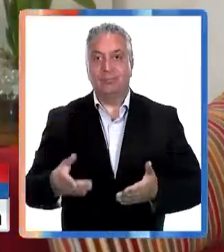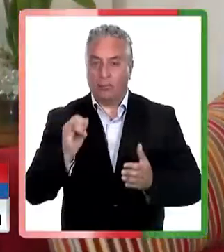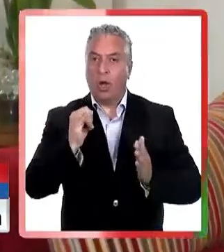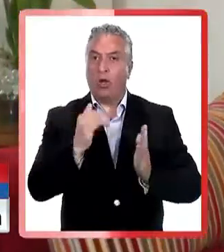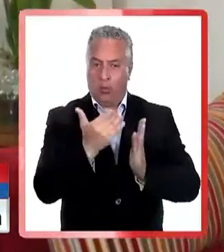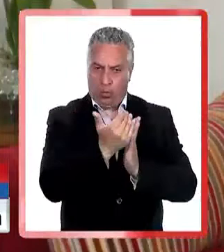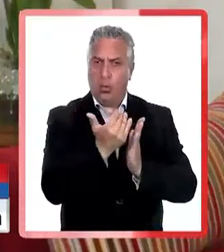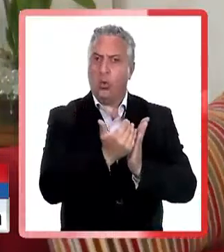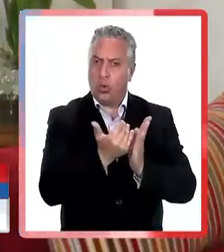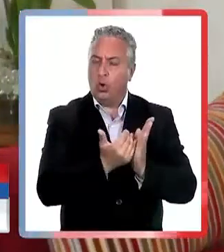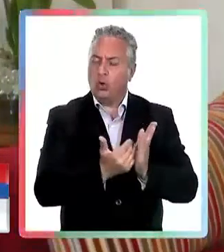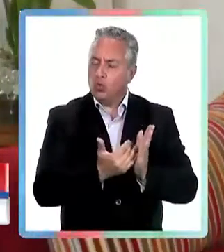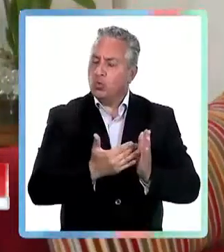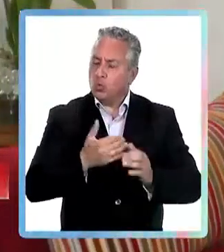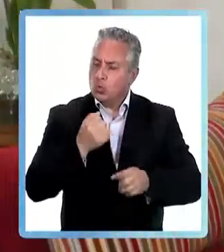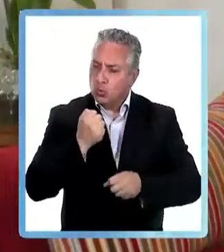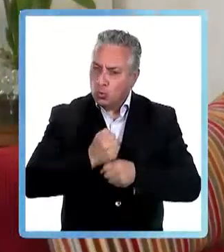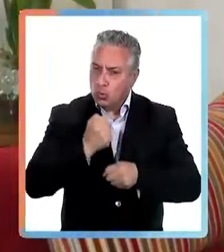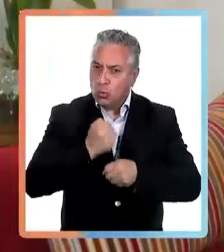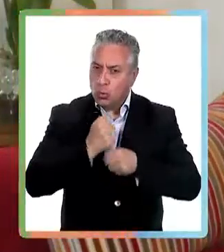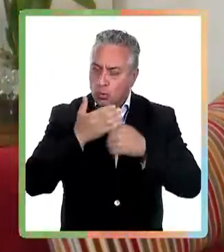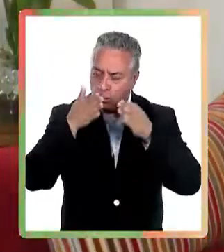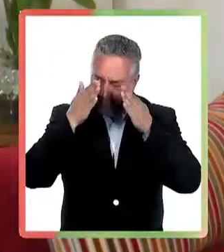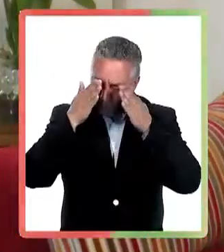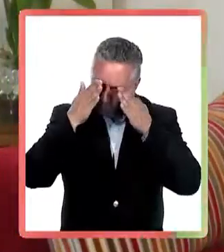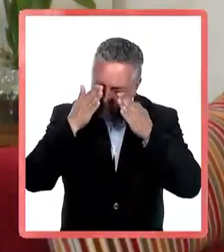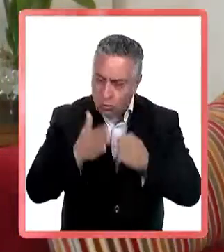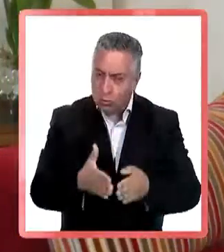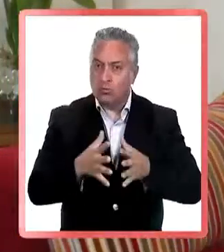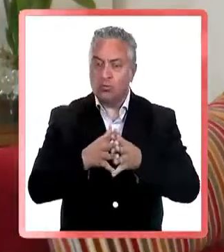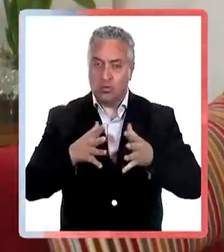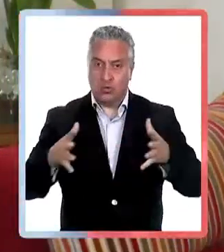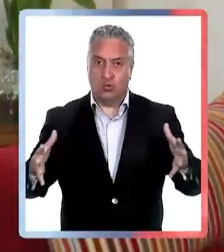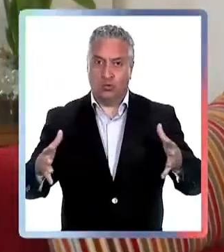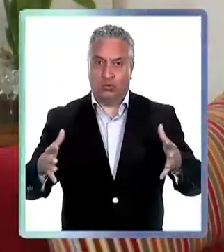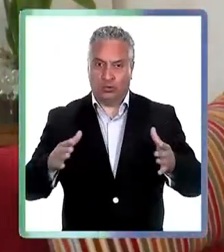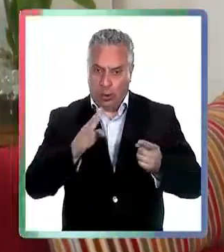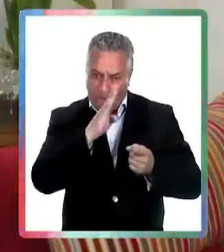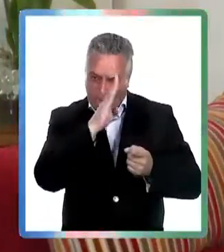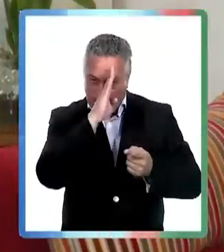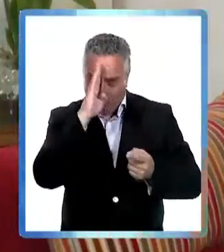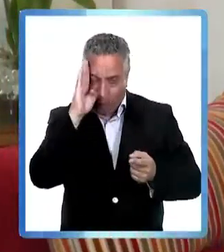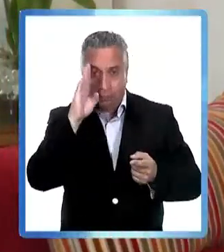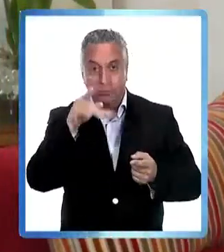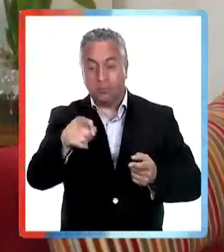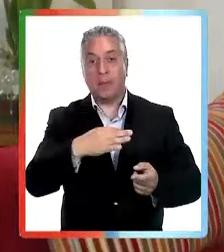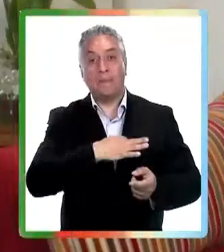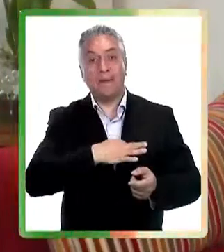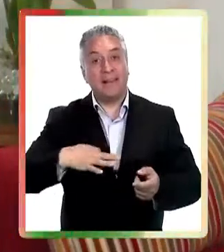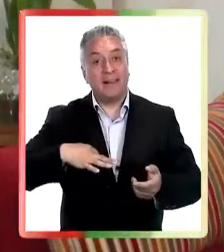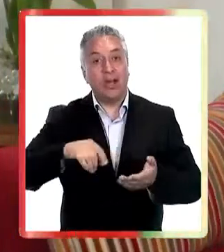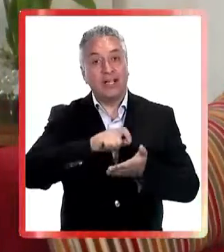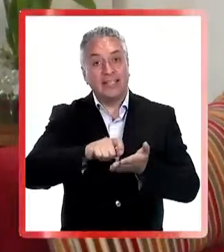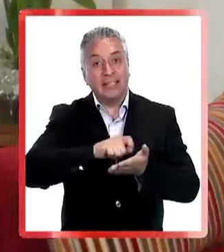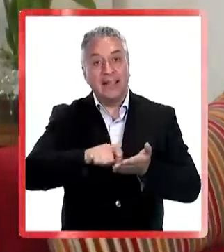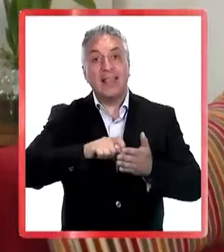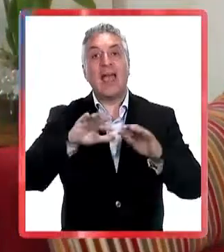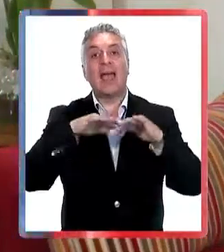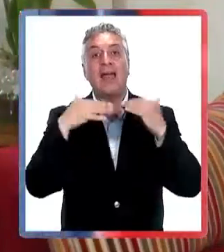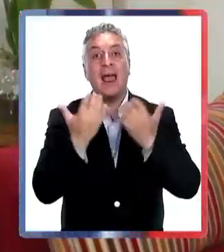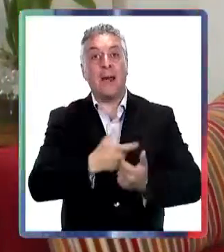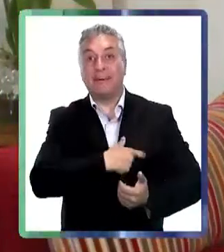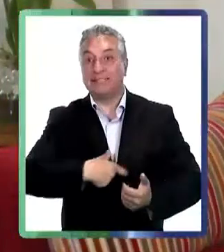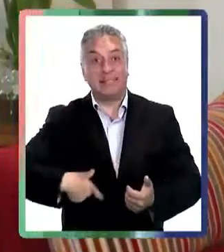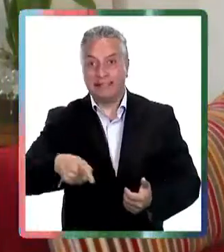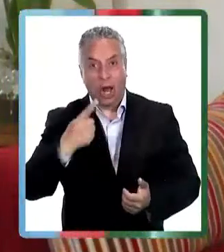en verdad una agenda súper intensa porque, bueno, no todo el mundo conoce lo que es el Ministerio de Secretaría General